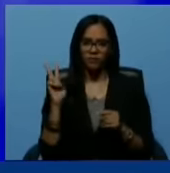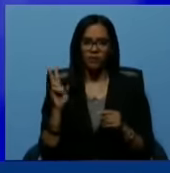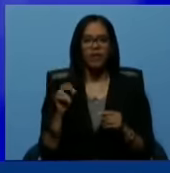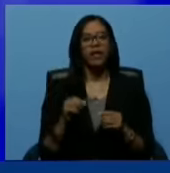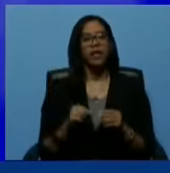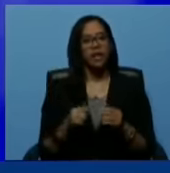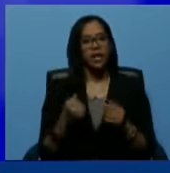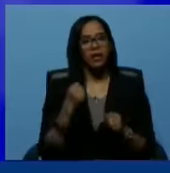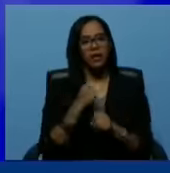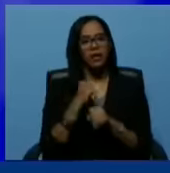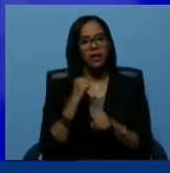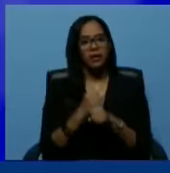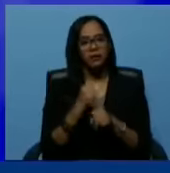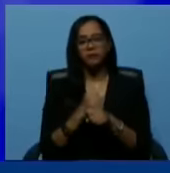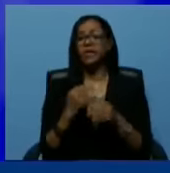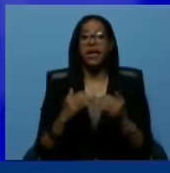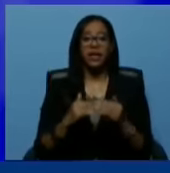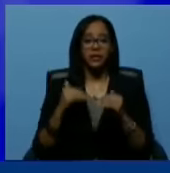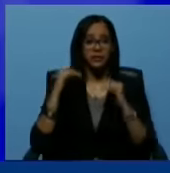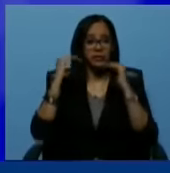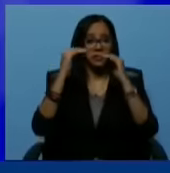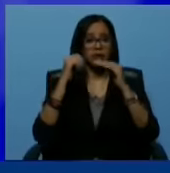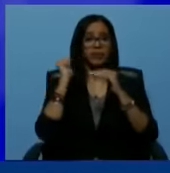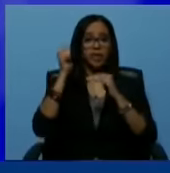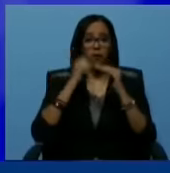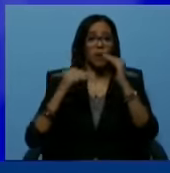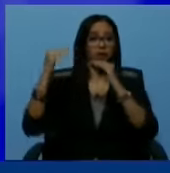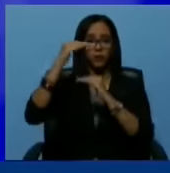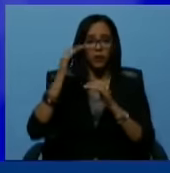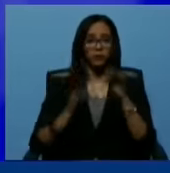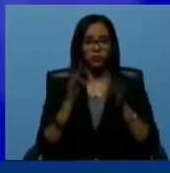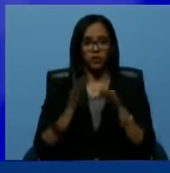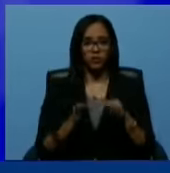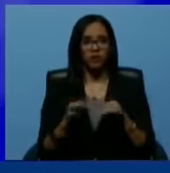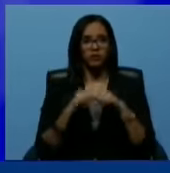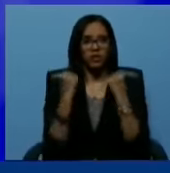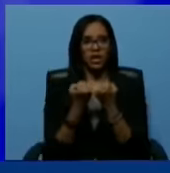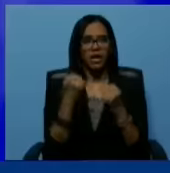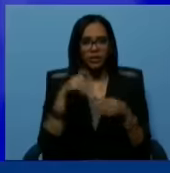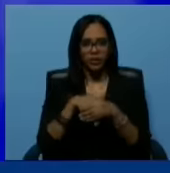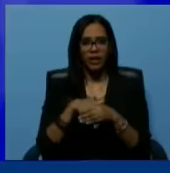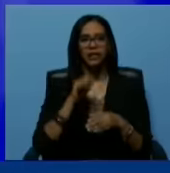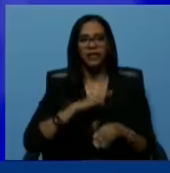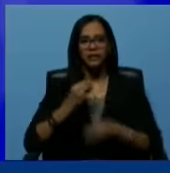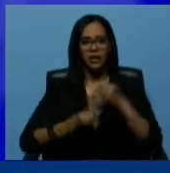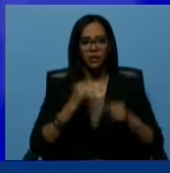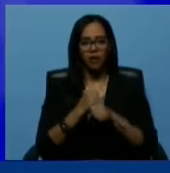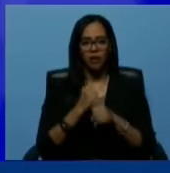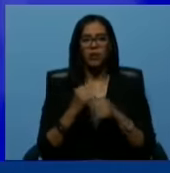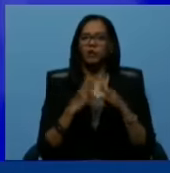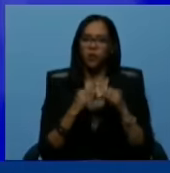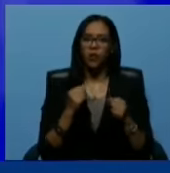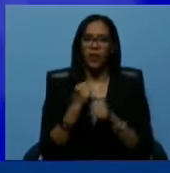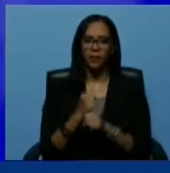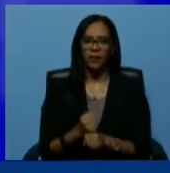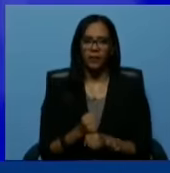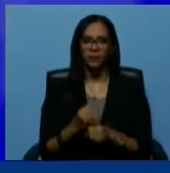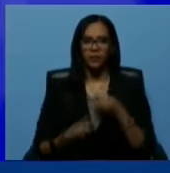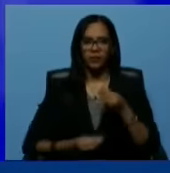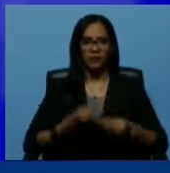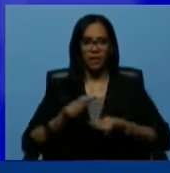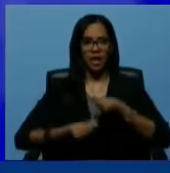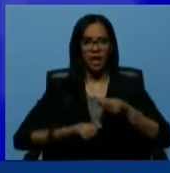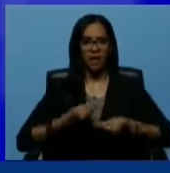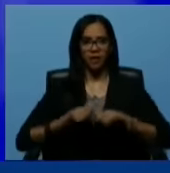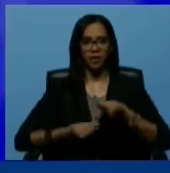el Tribunal Supremo de Justicia, en su sala electoral, esté haciendo el trabajo que todos esperamos que se haga. Y